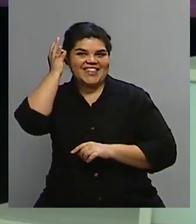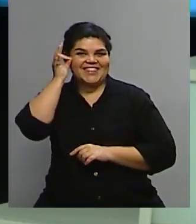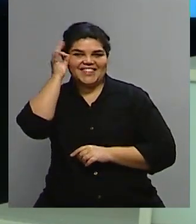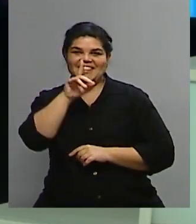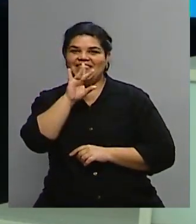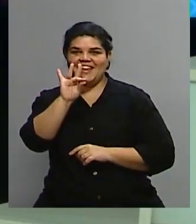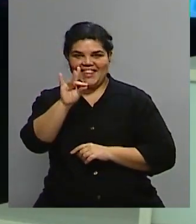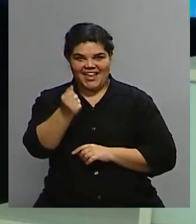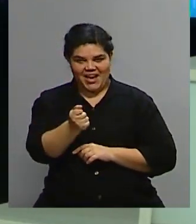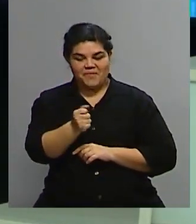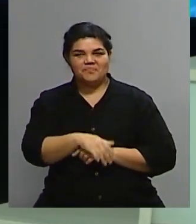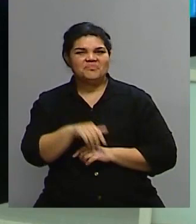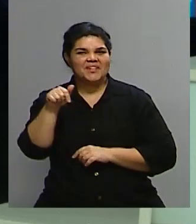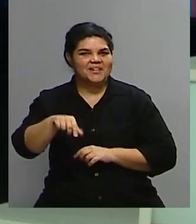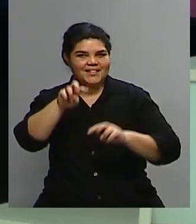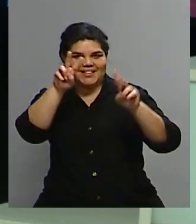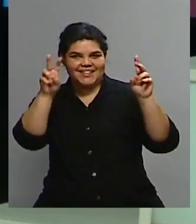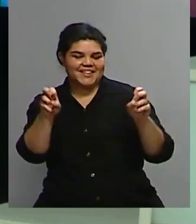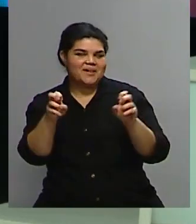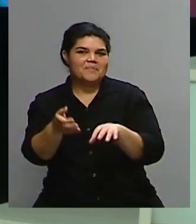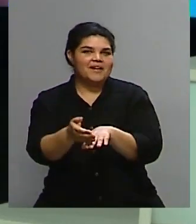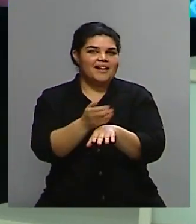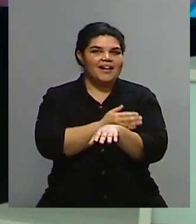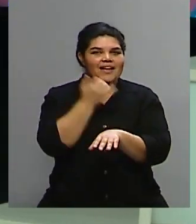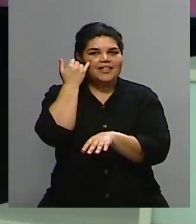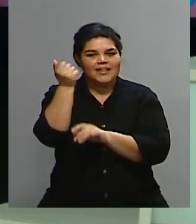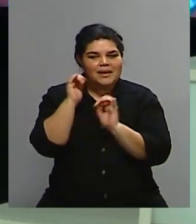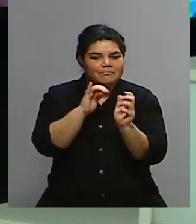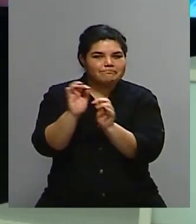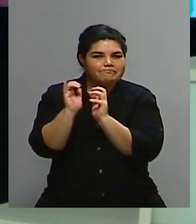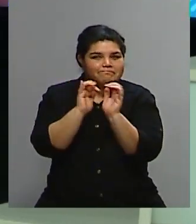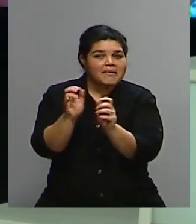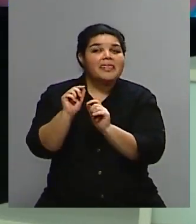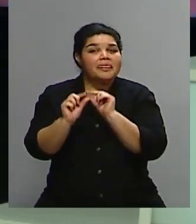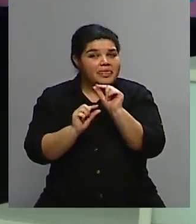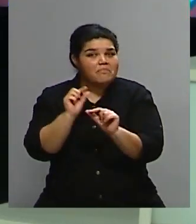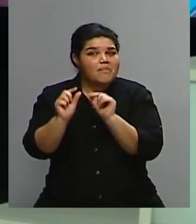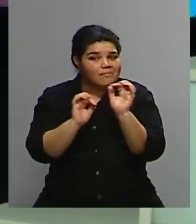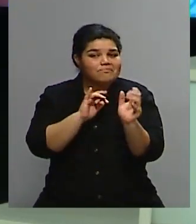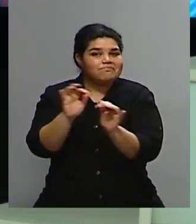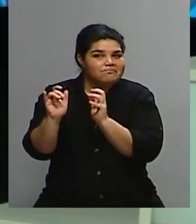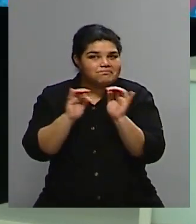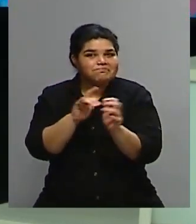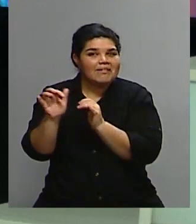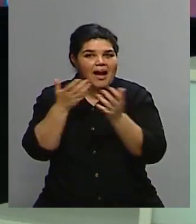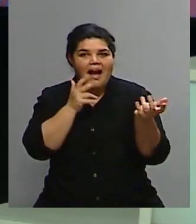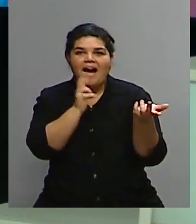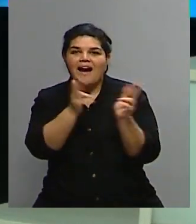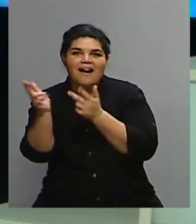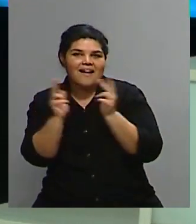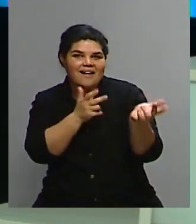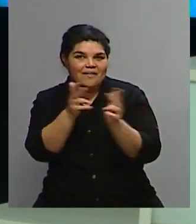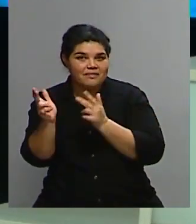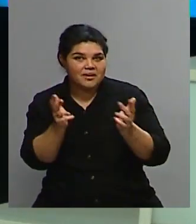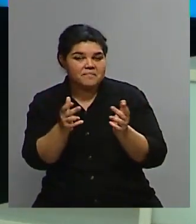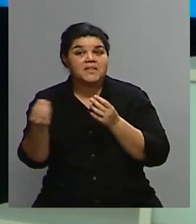tema del cual se ha empezado a hablar un poquito más. No vamos a decir que no se habla, pero se está empezando a hablar un poquito más. Y de hecho los gobiernos están empezando también